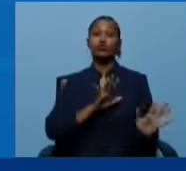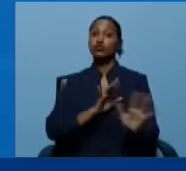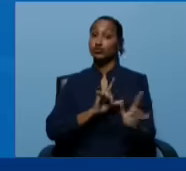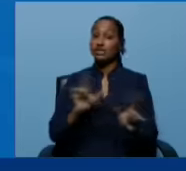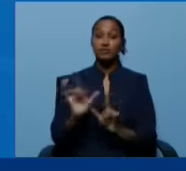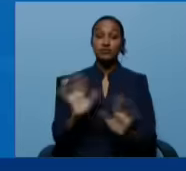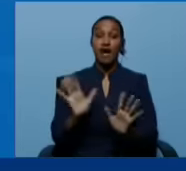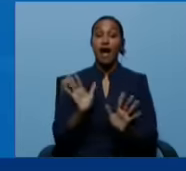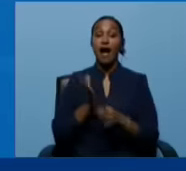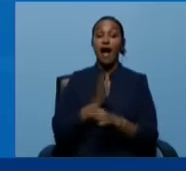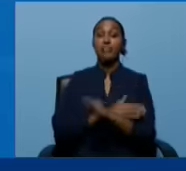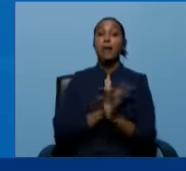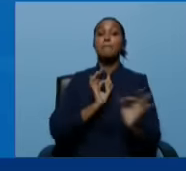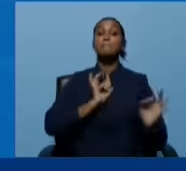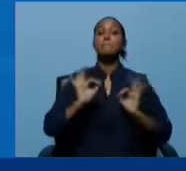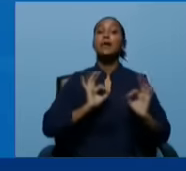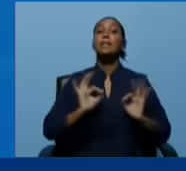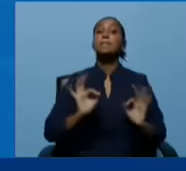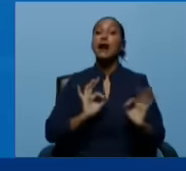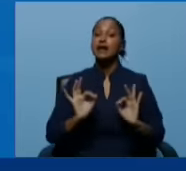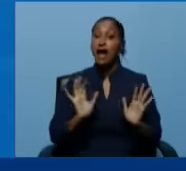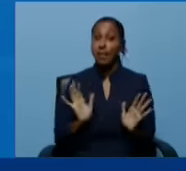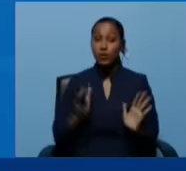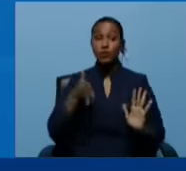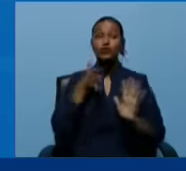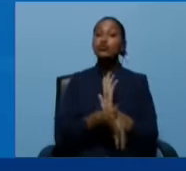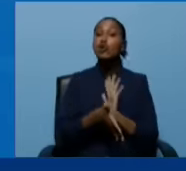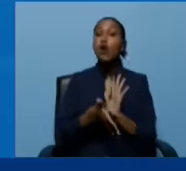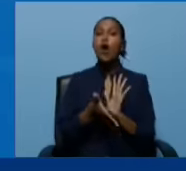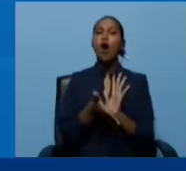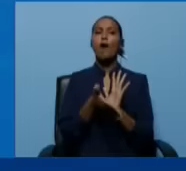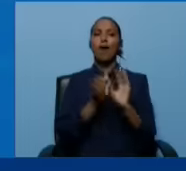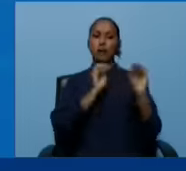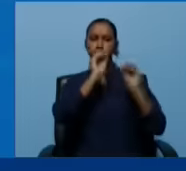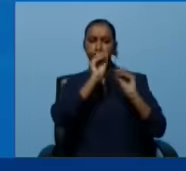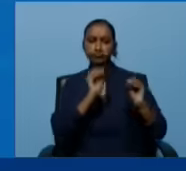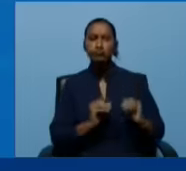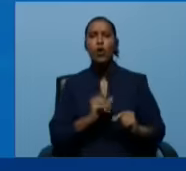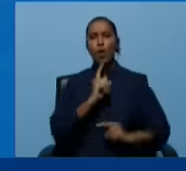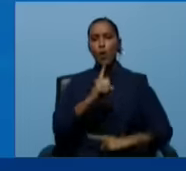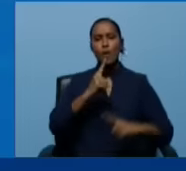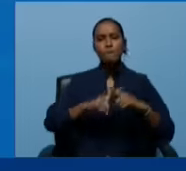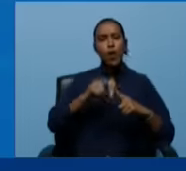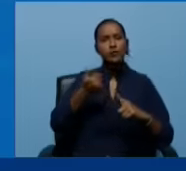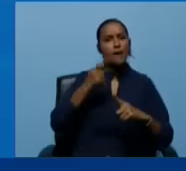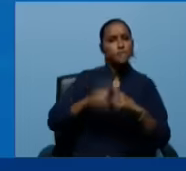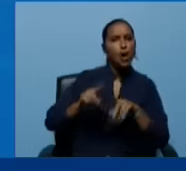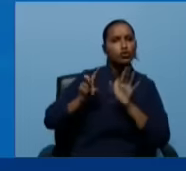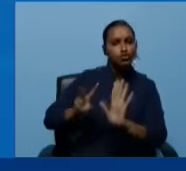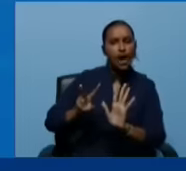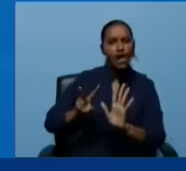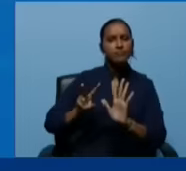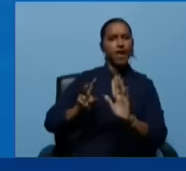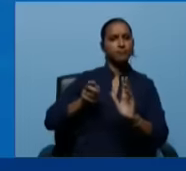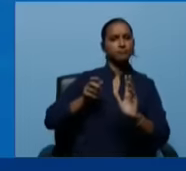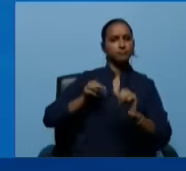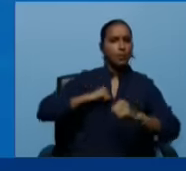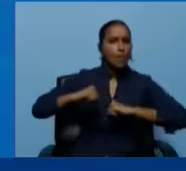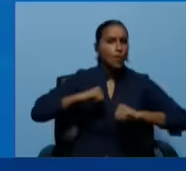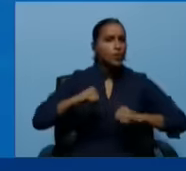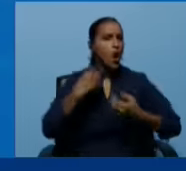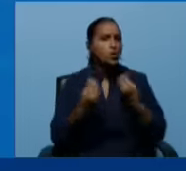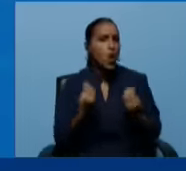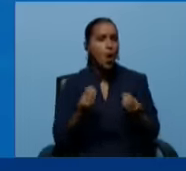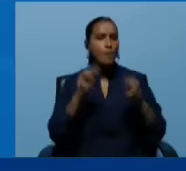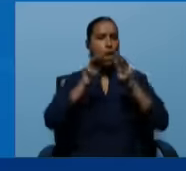estamos haciendo una reingeniería de la maquinaria, el 1x10x7, preparando para ver cómo va a ser el método,